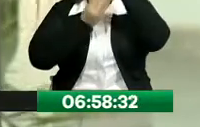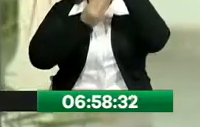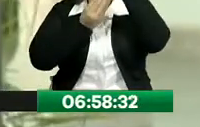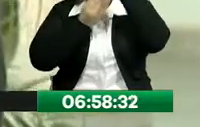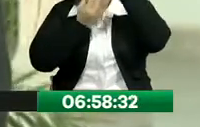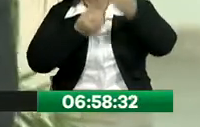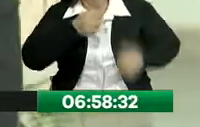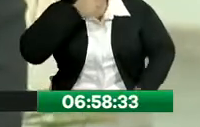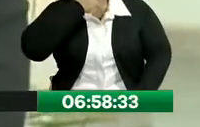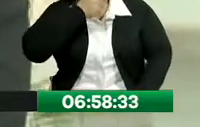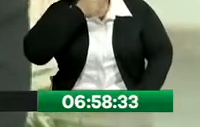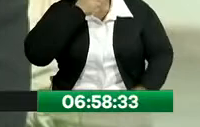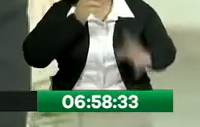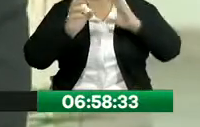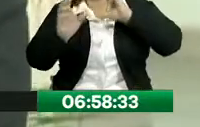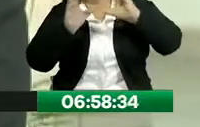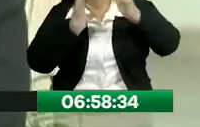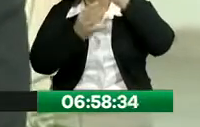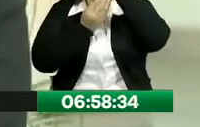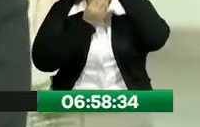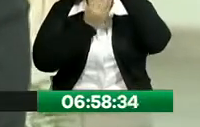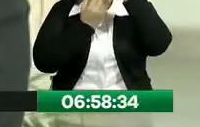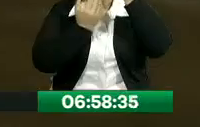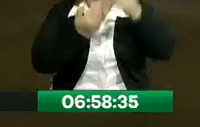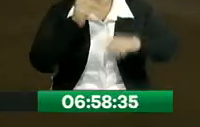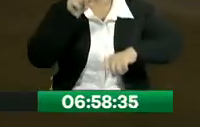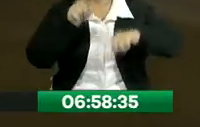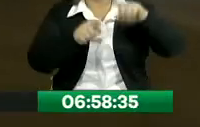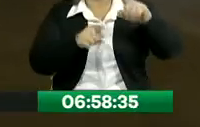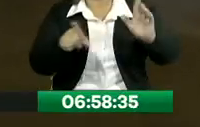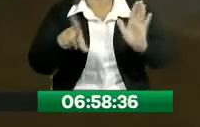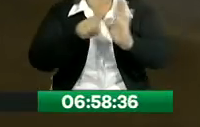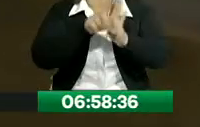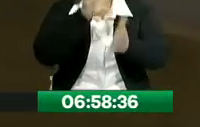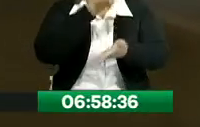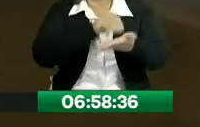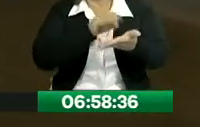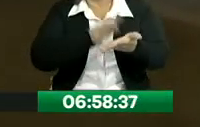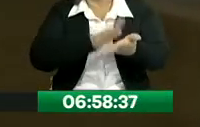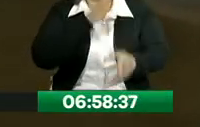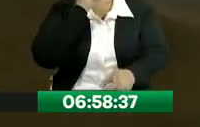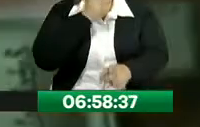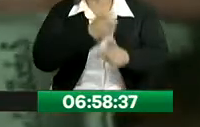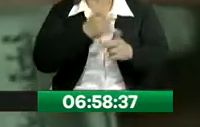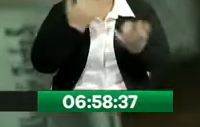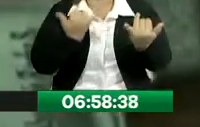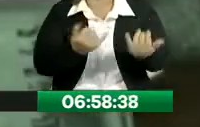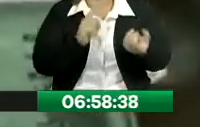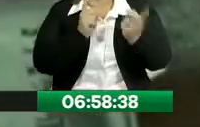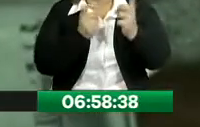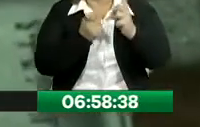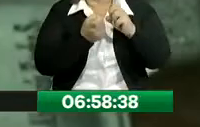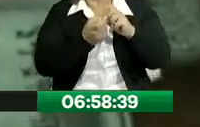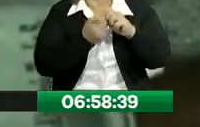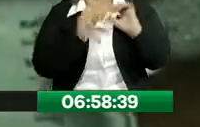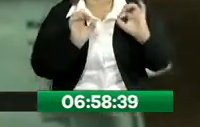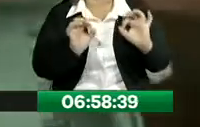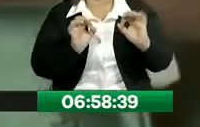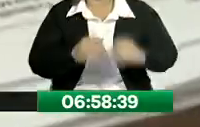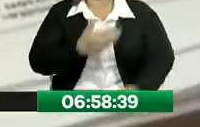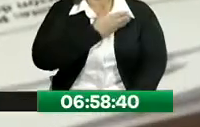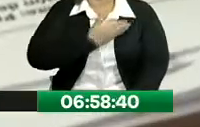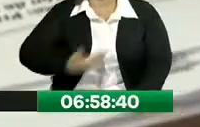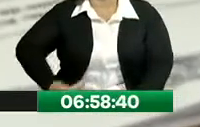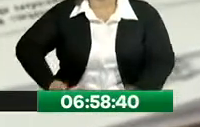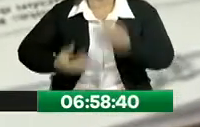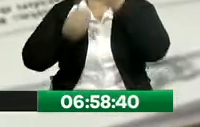repetición, de que esto no vuelva a ocurrir. Desde el gobierno se ratifica que continuarán trabajando para que esas reformas sean aprobadas en el